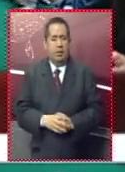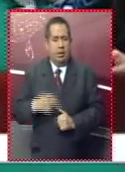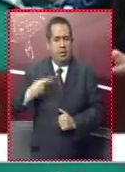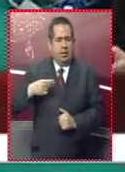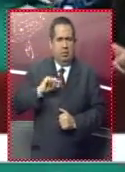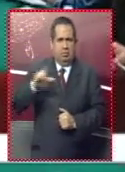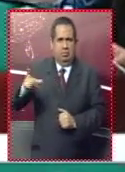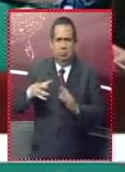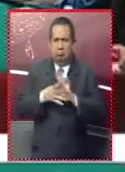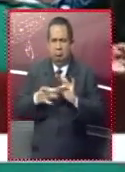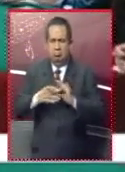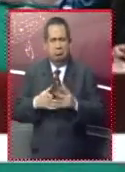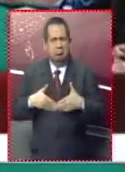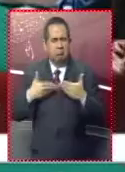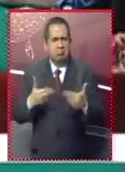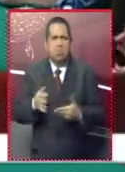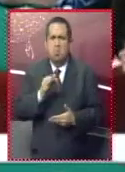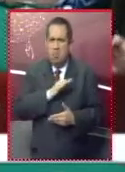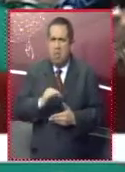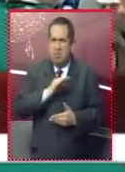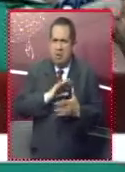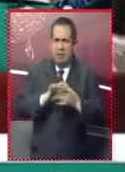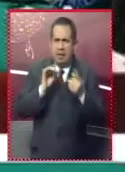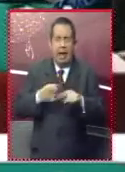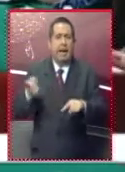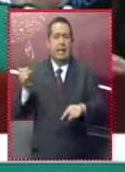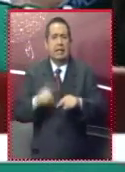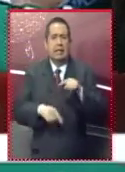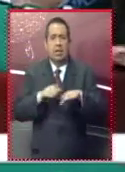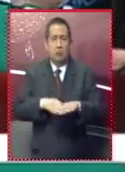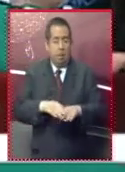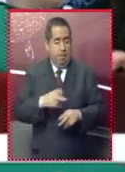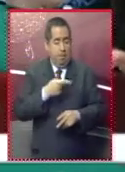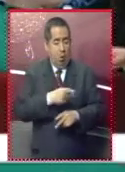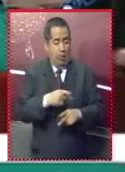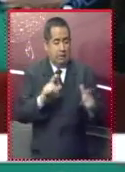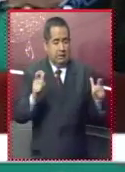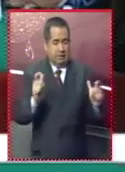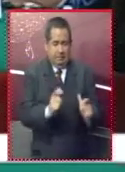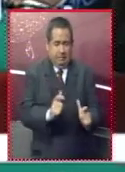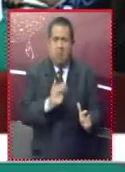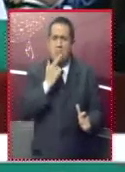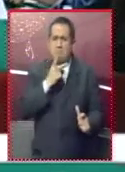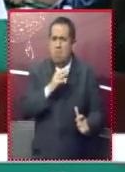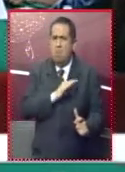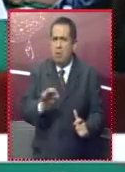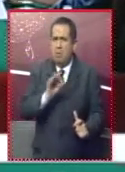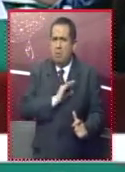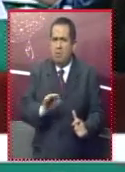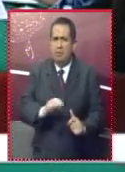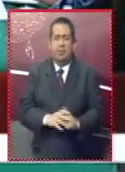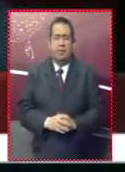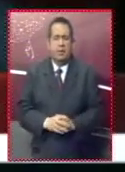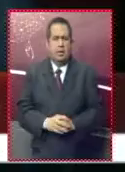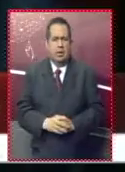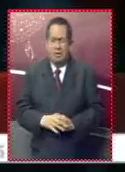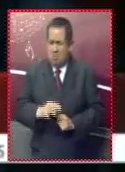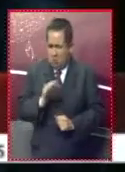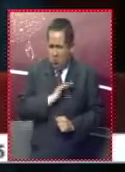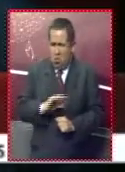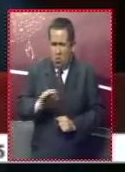especialista externó su confianza de que es factible erradicar los índices de pobreza en el país. Sí es